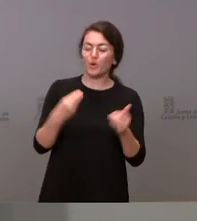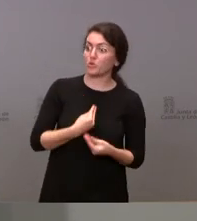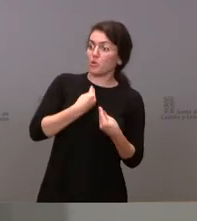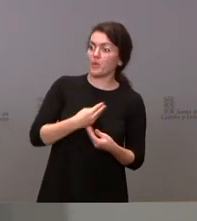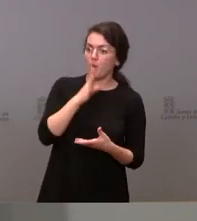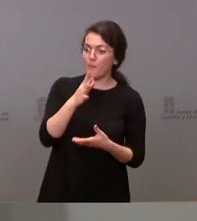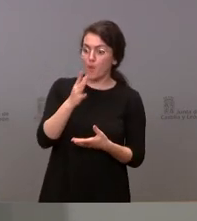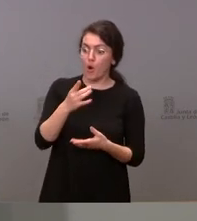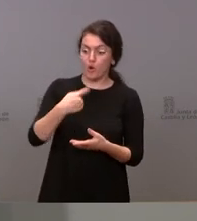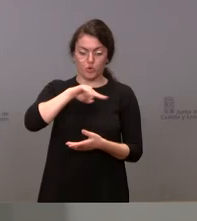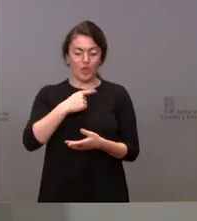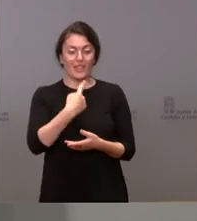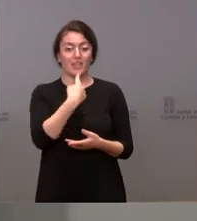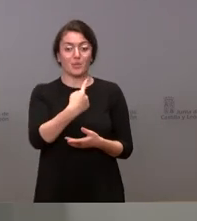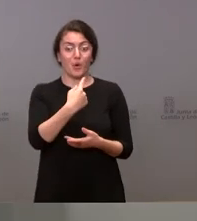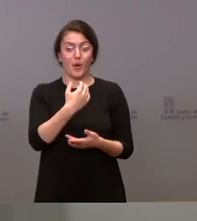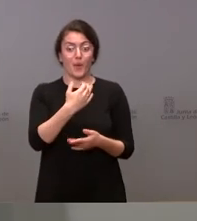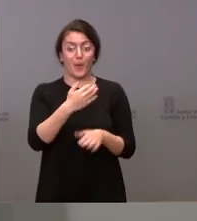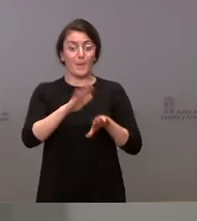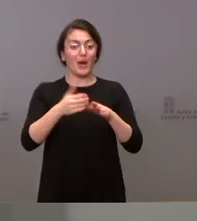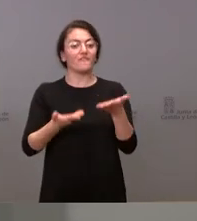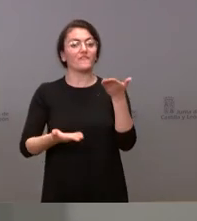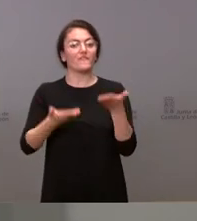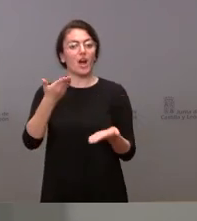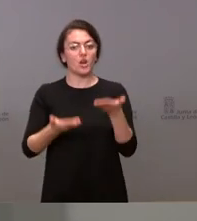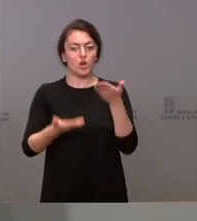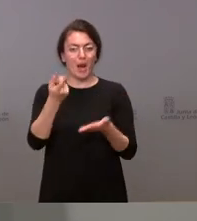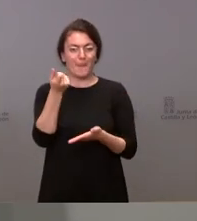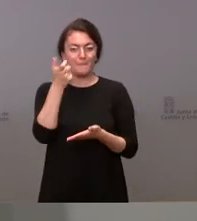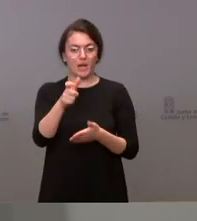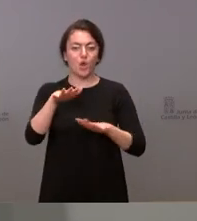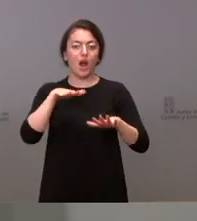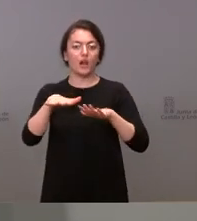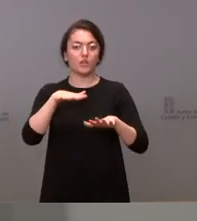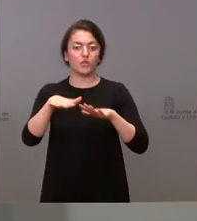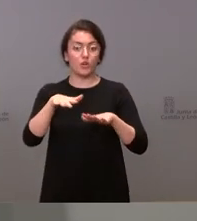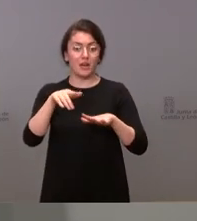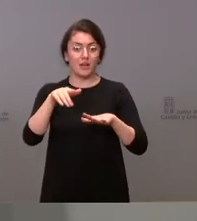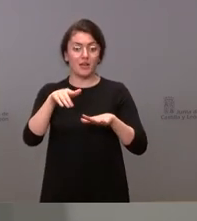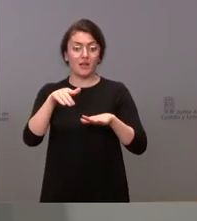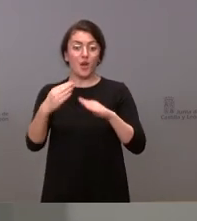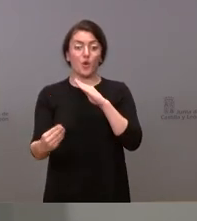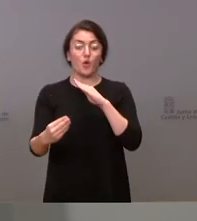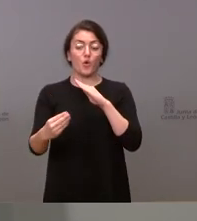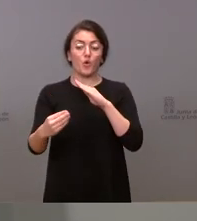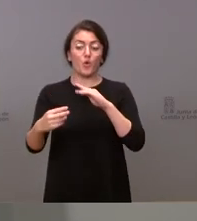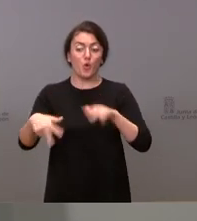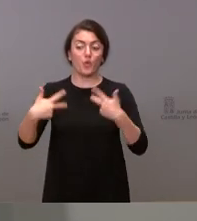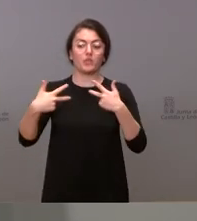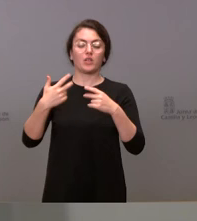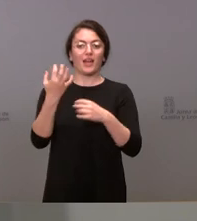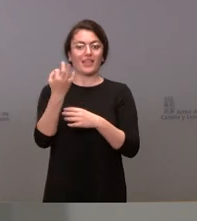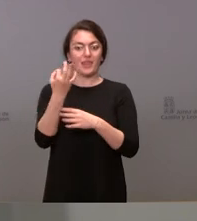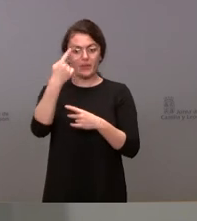de que digamos que para valorar el precio de las acciones de la concesionaria tenemos que saber a qué